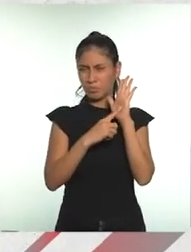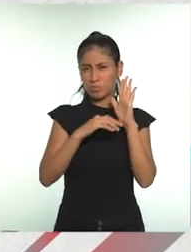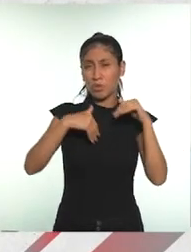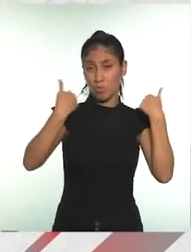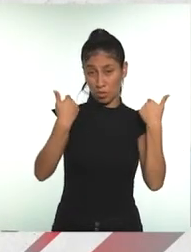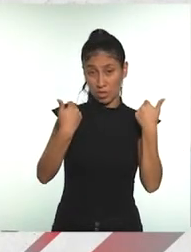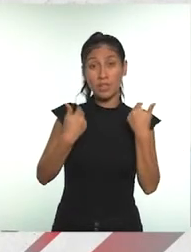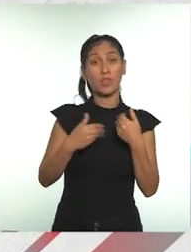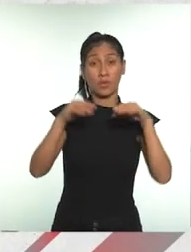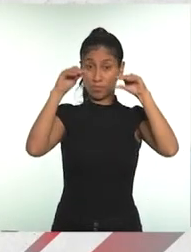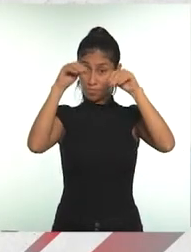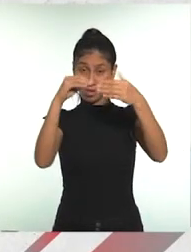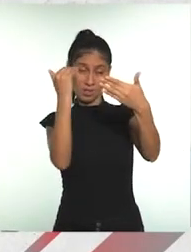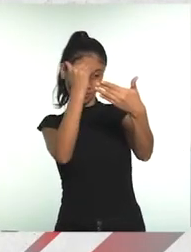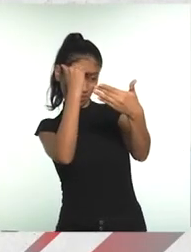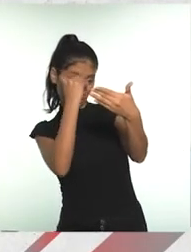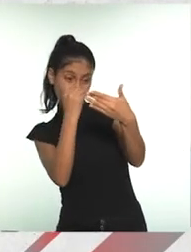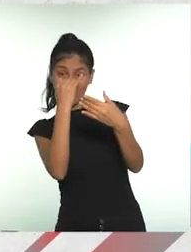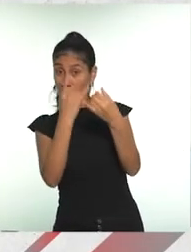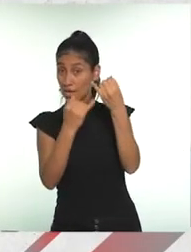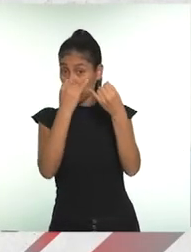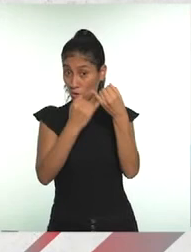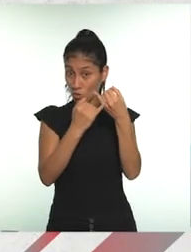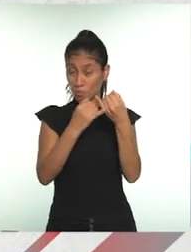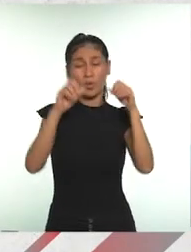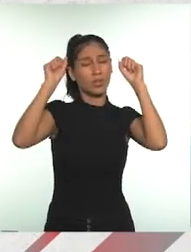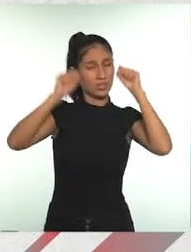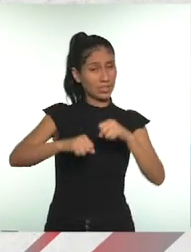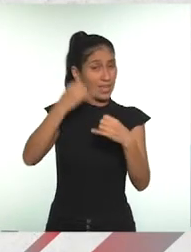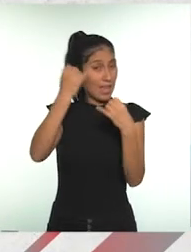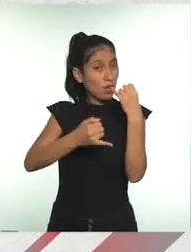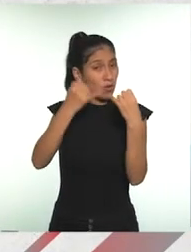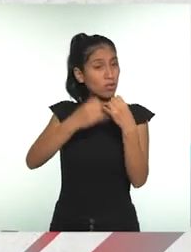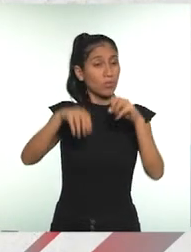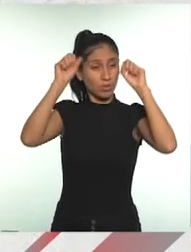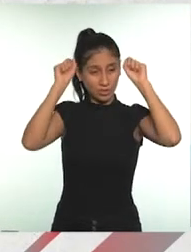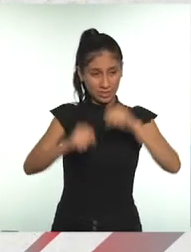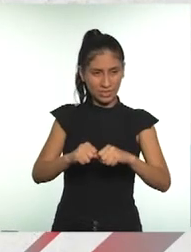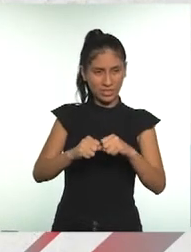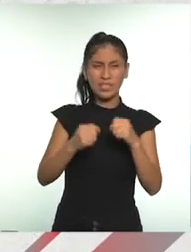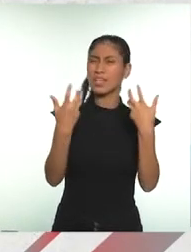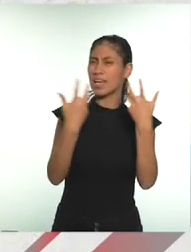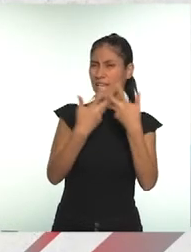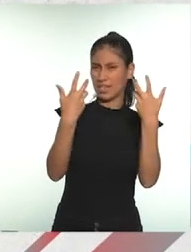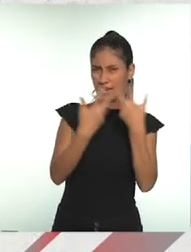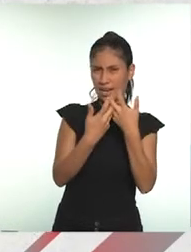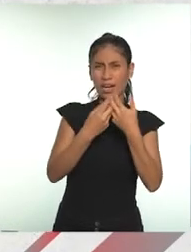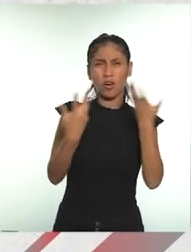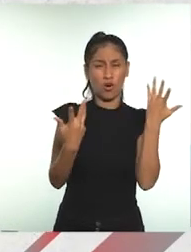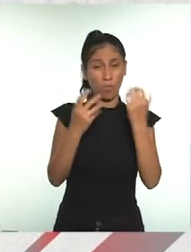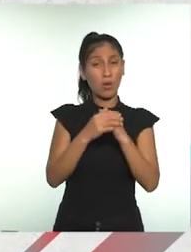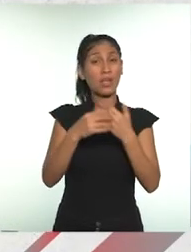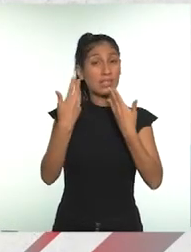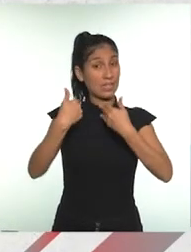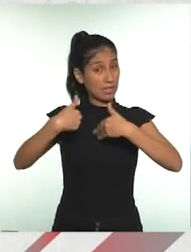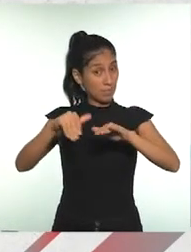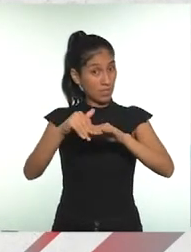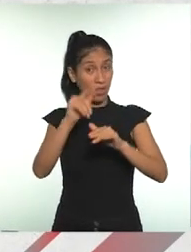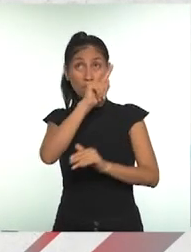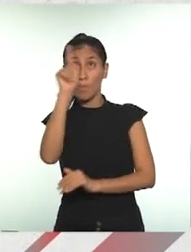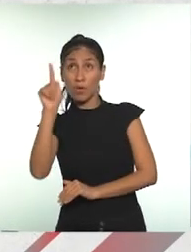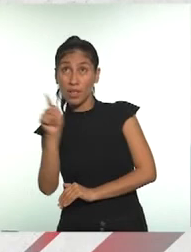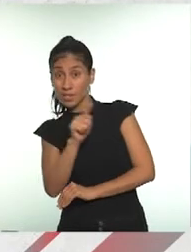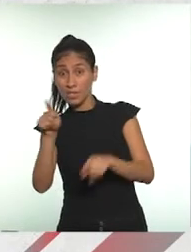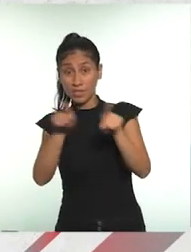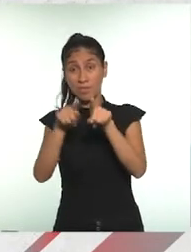¿debiera ser considerado en este penúltimo intervalo? Pues sí, el último intervalo correspondiente a hiperpirexia es un intervalo ilimitado por